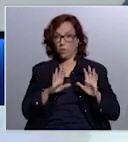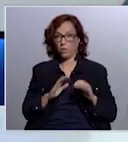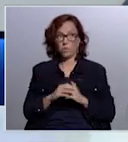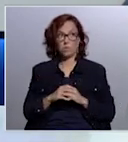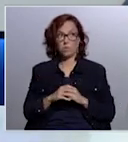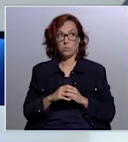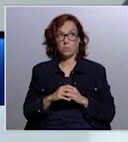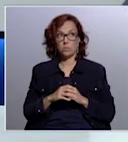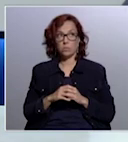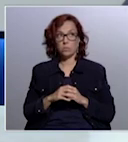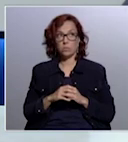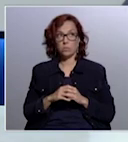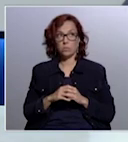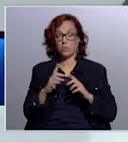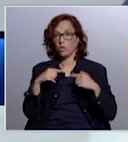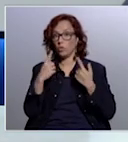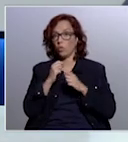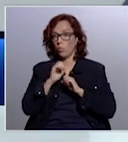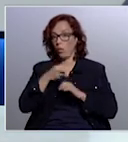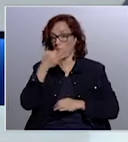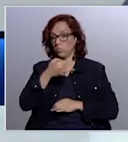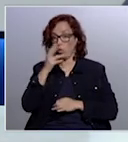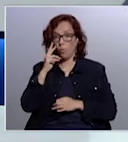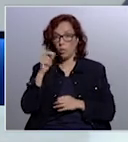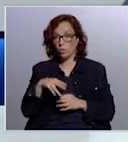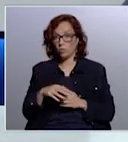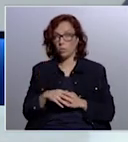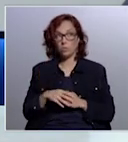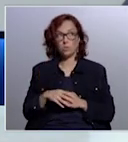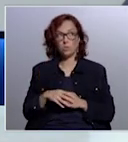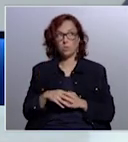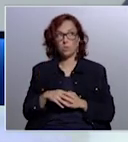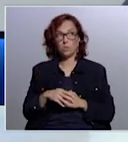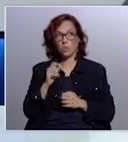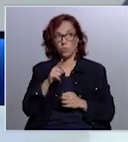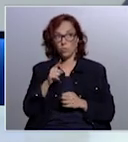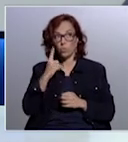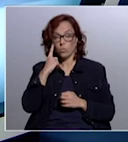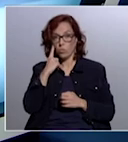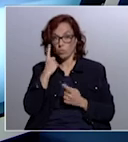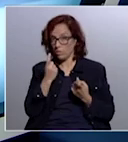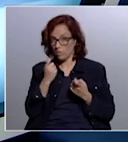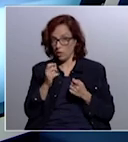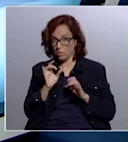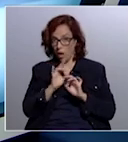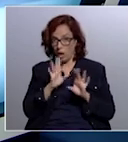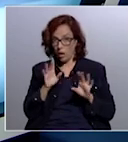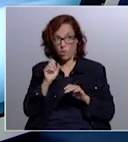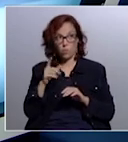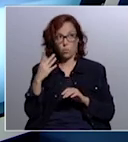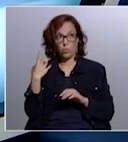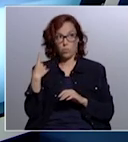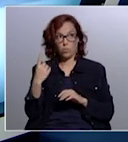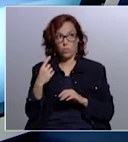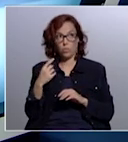todos puedan hacer sus descargos y considera necesario hacer alguna aclaración pública desde tu lugar siendo una